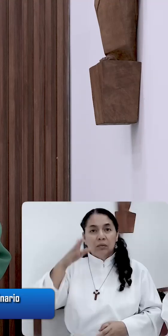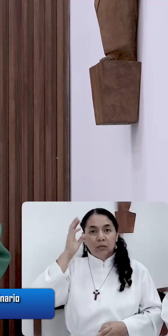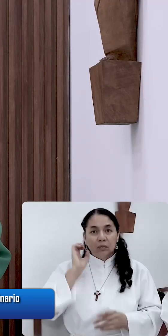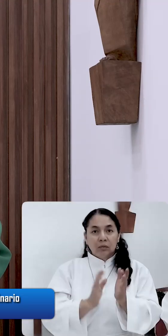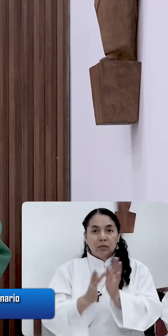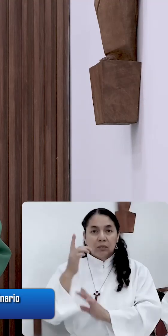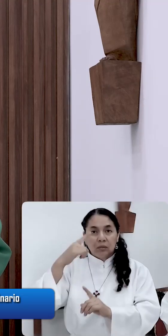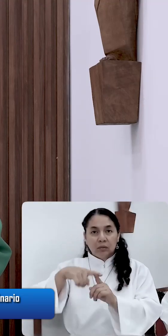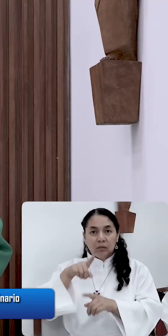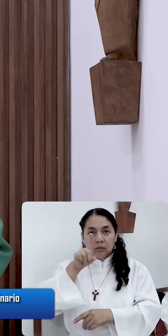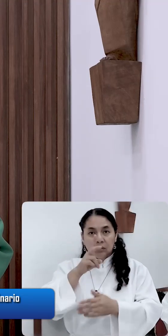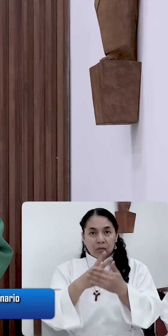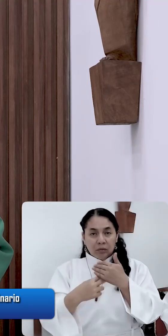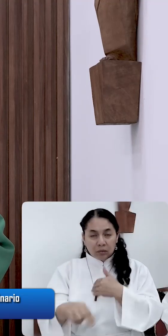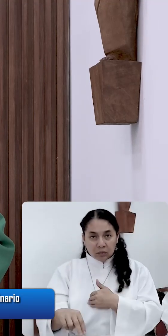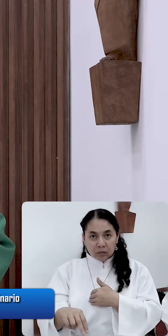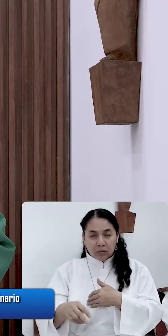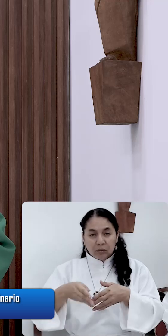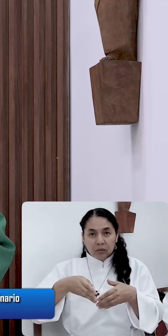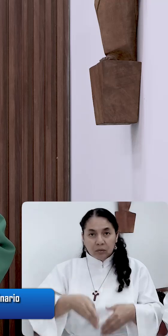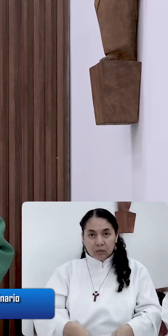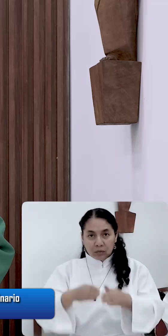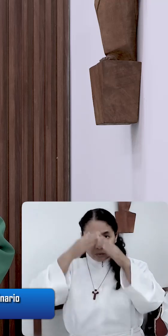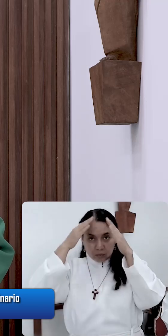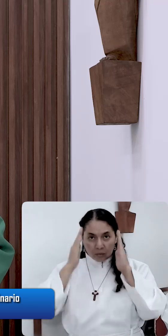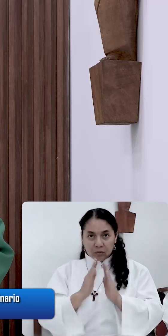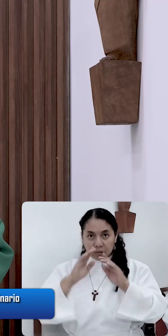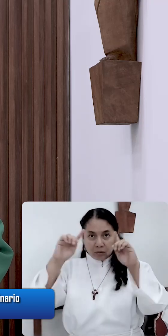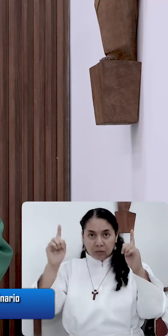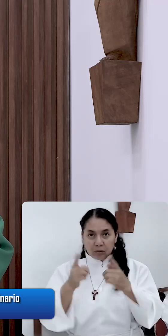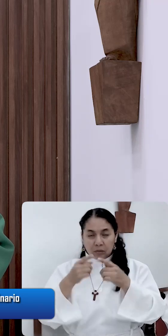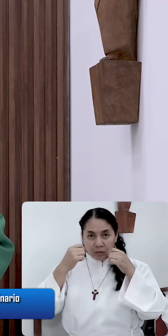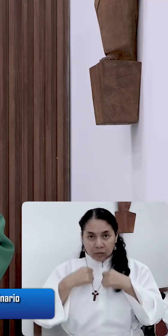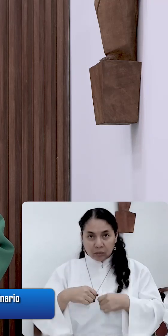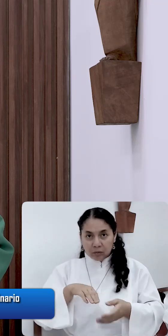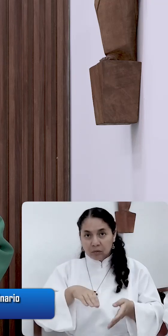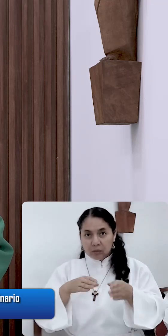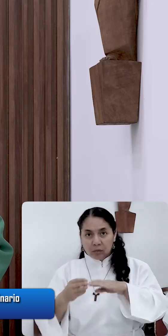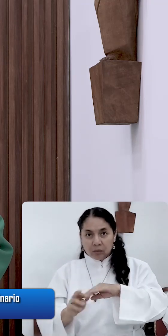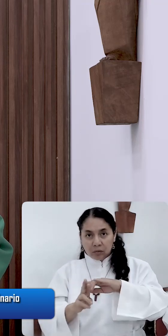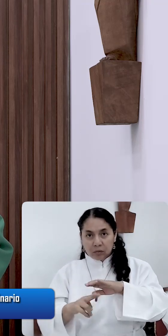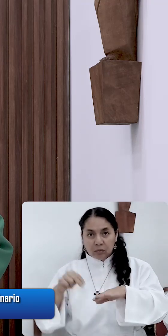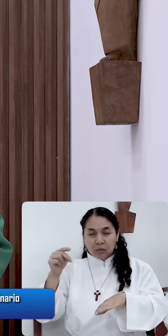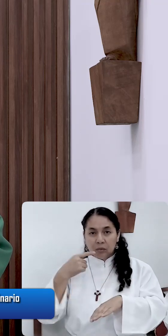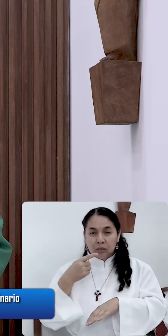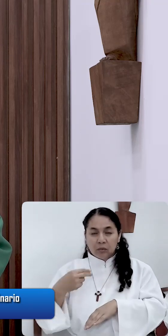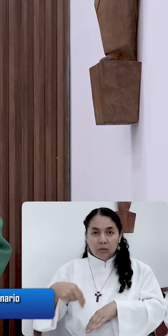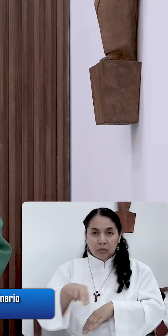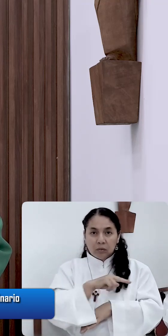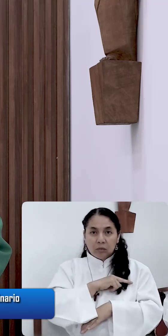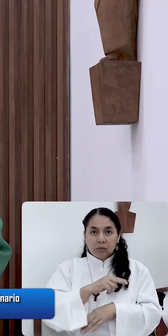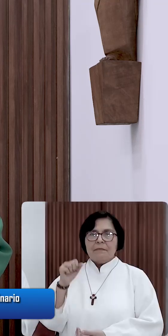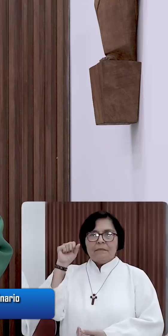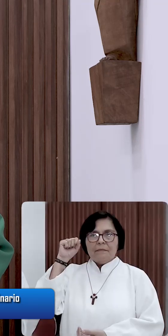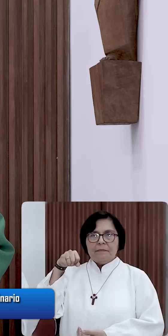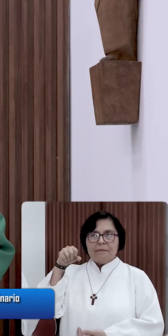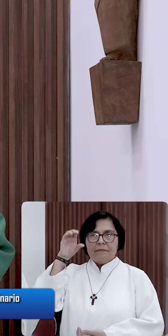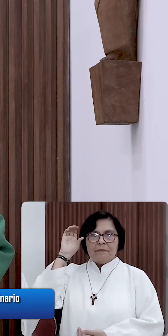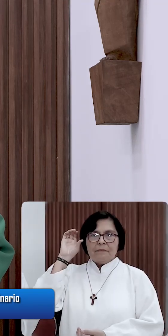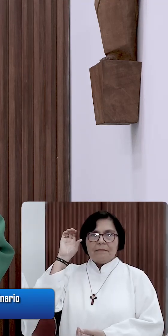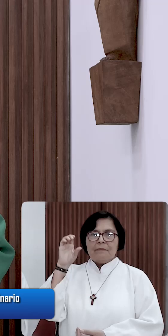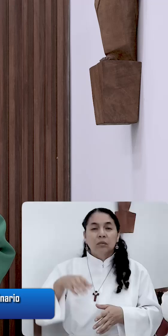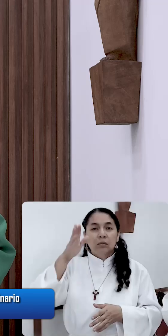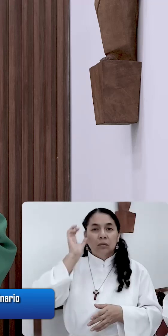¿Creen en Jesucristo, su único Hijo, que nació de María Santísima, padeció, murió y resucitó por nosotros?